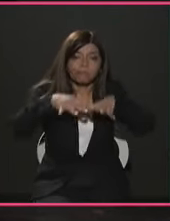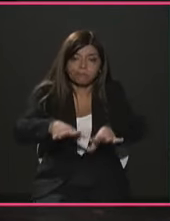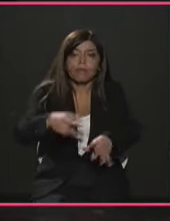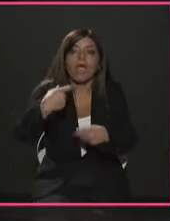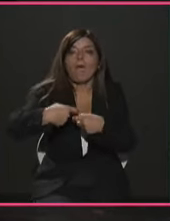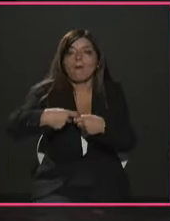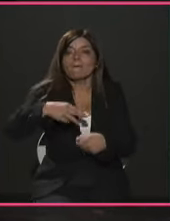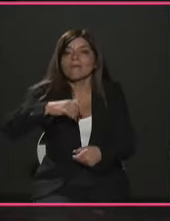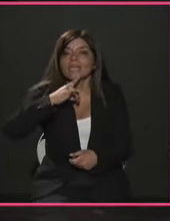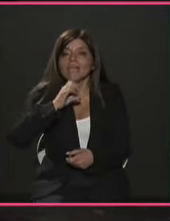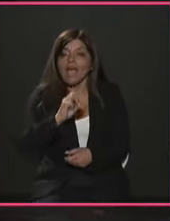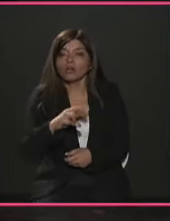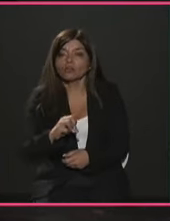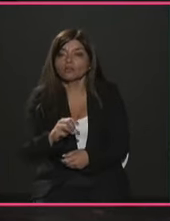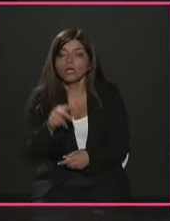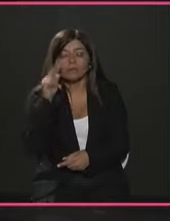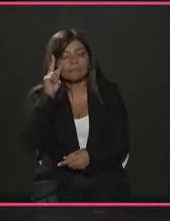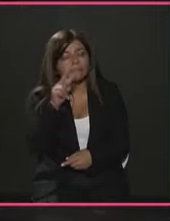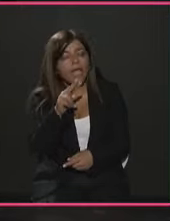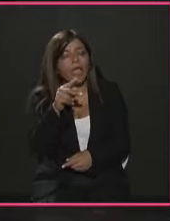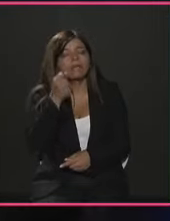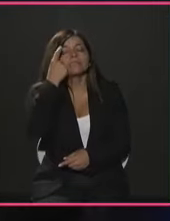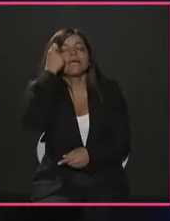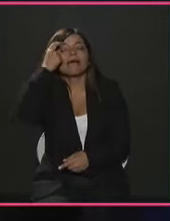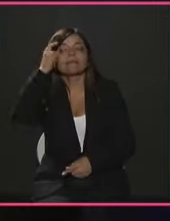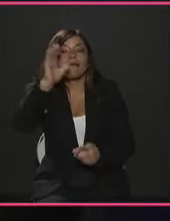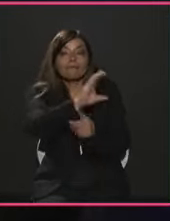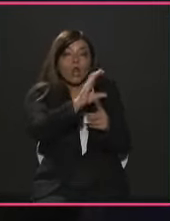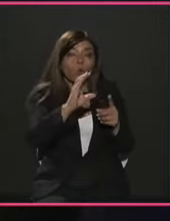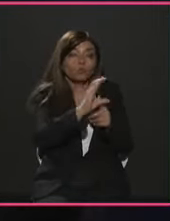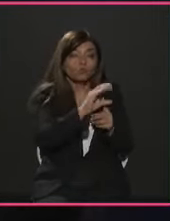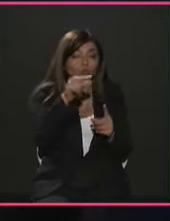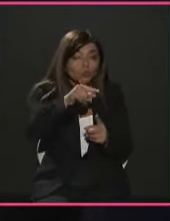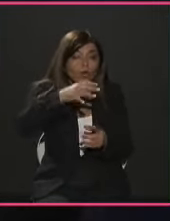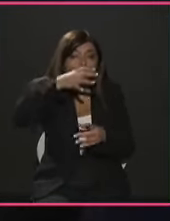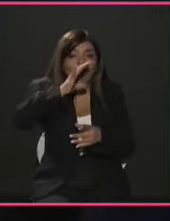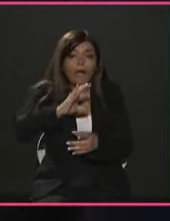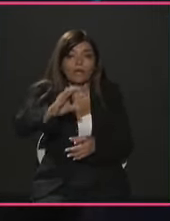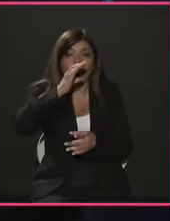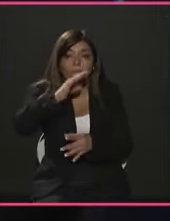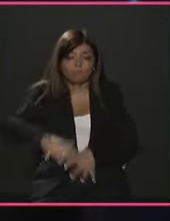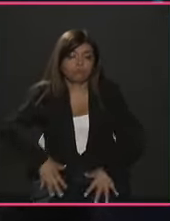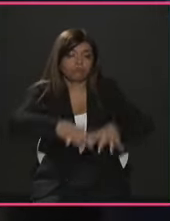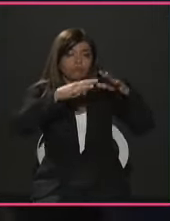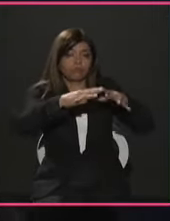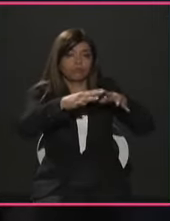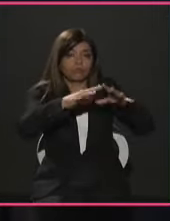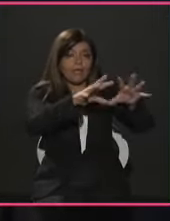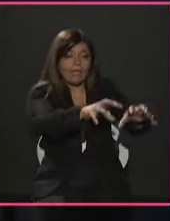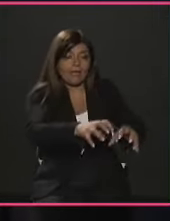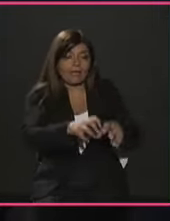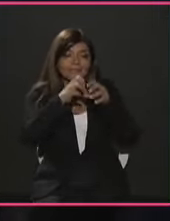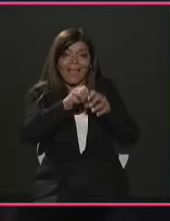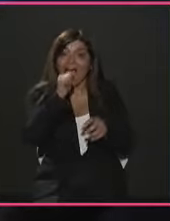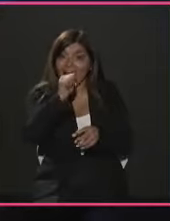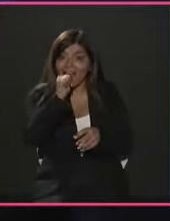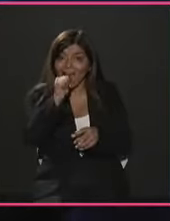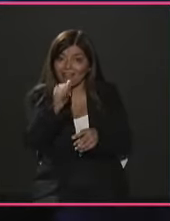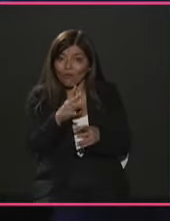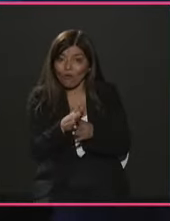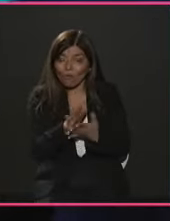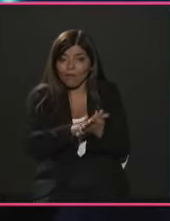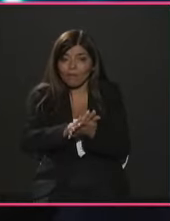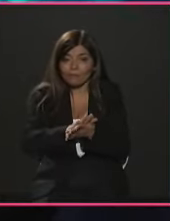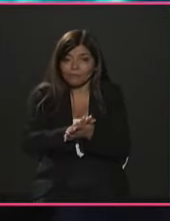cambiar porque hay muchos aspectos culturales asociados con esos Campos que se inundan en ciertas partes del mundo para poder sacar el arroz y también pueden ha de